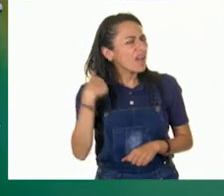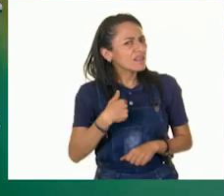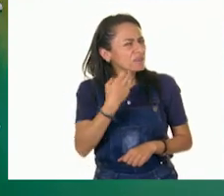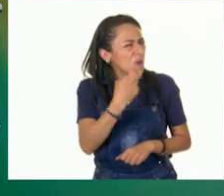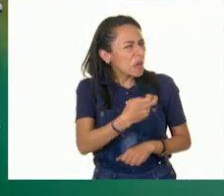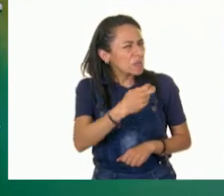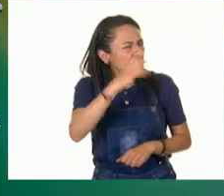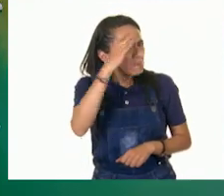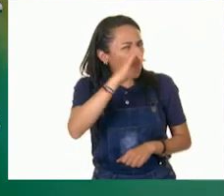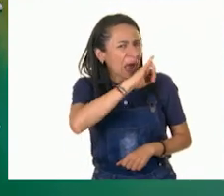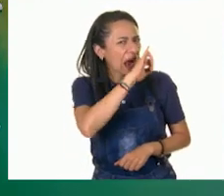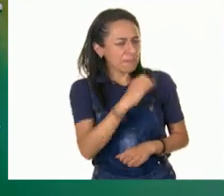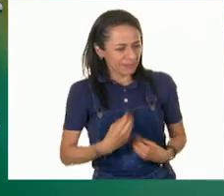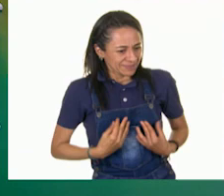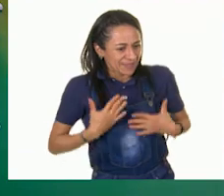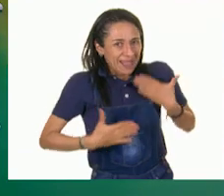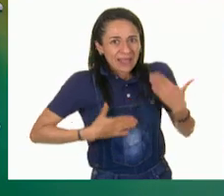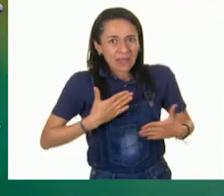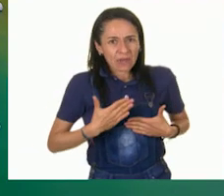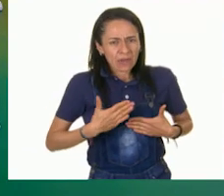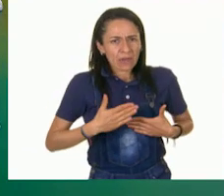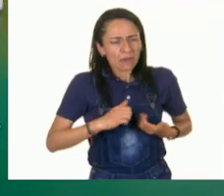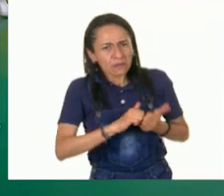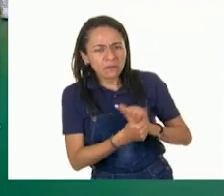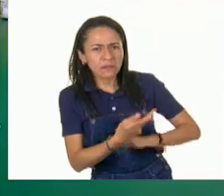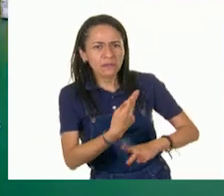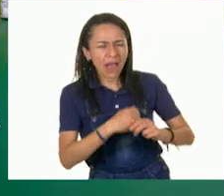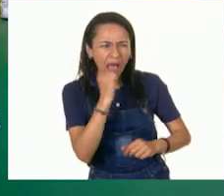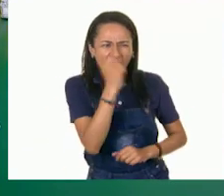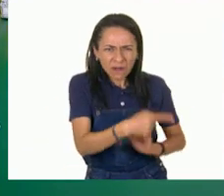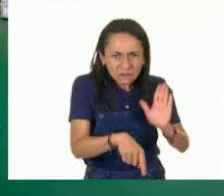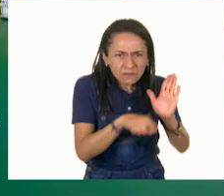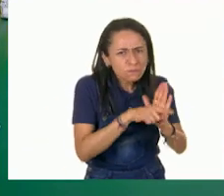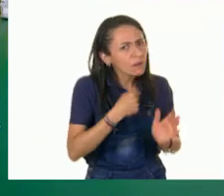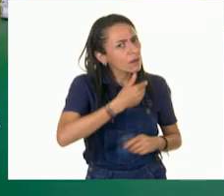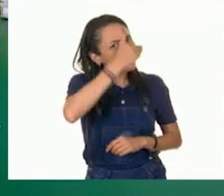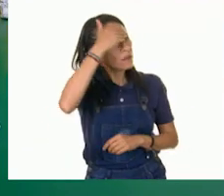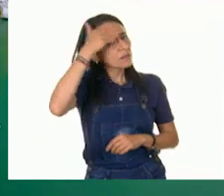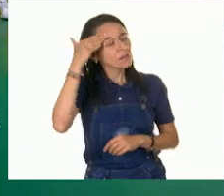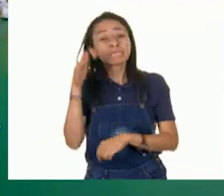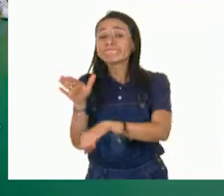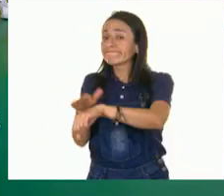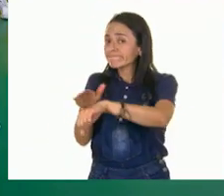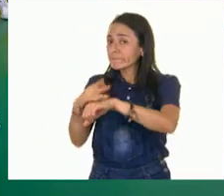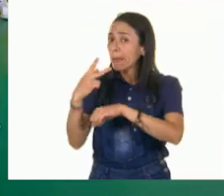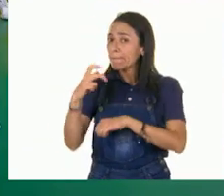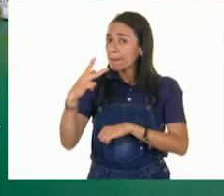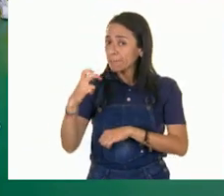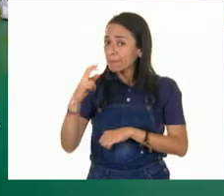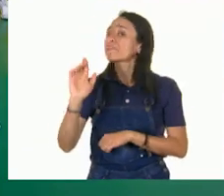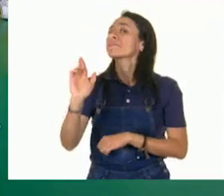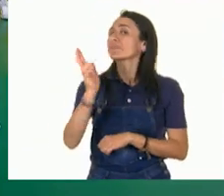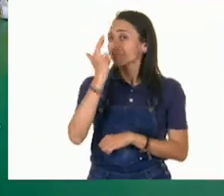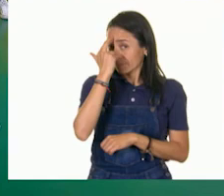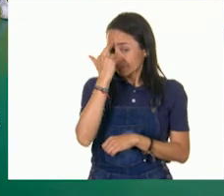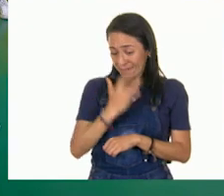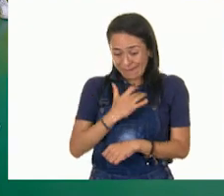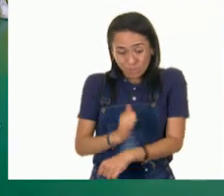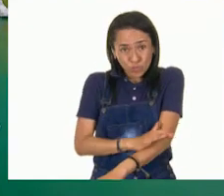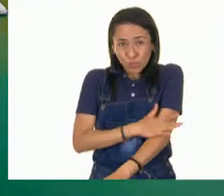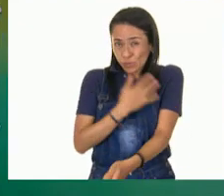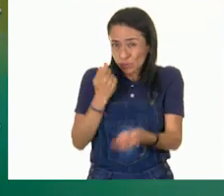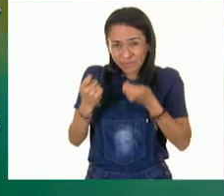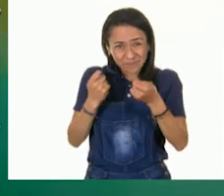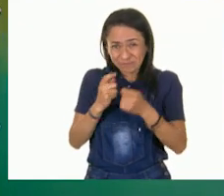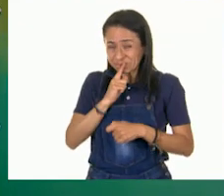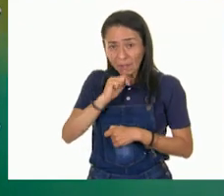situaciones negativas, como lo acabas de decir. Recuerda, Pepe, que toda emoción no regulada puede causarnos